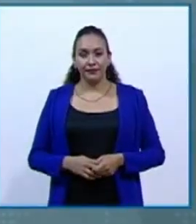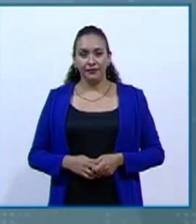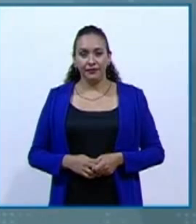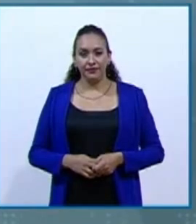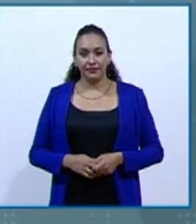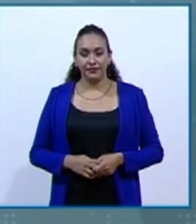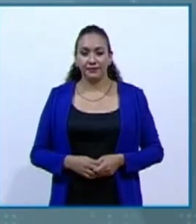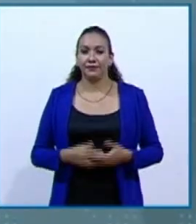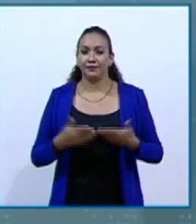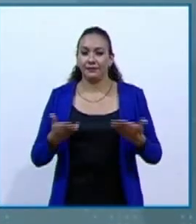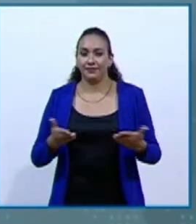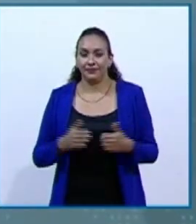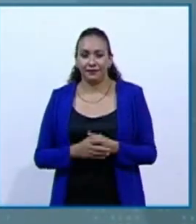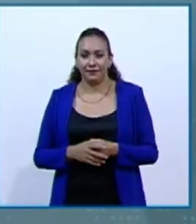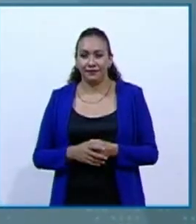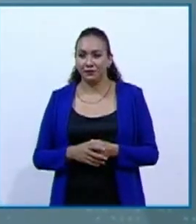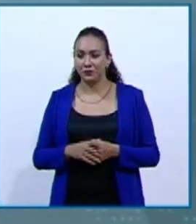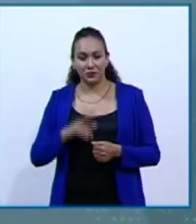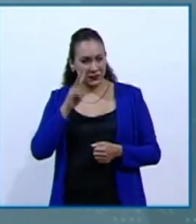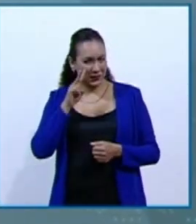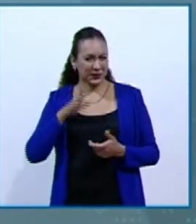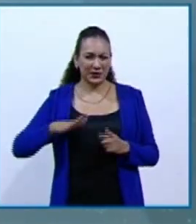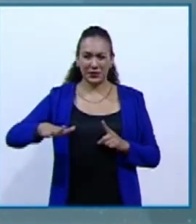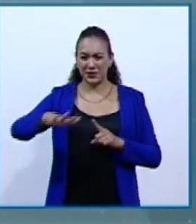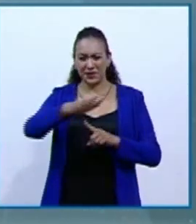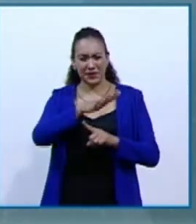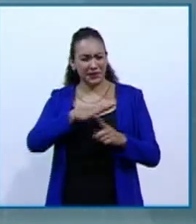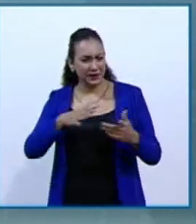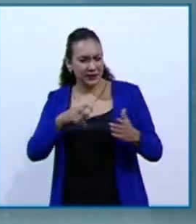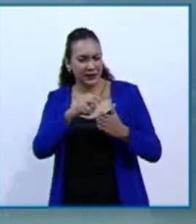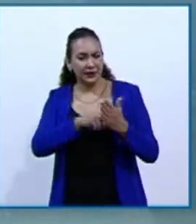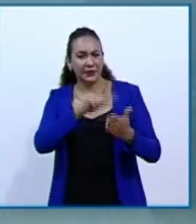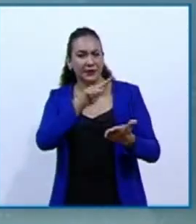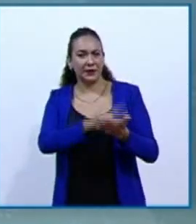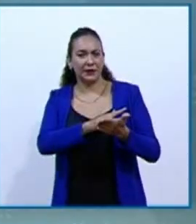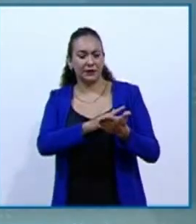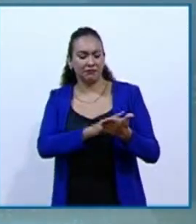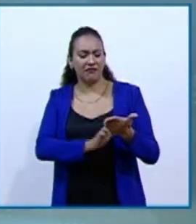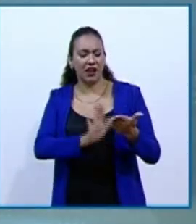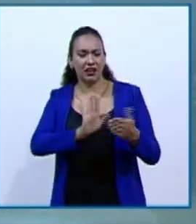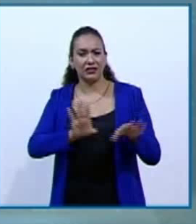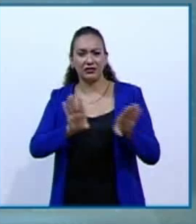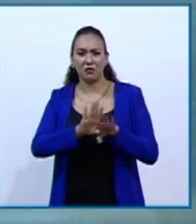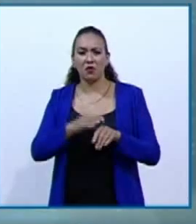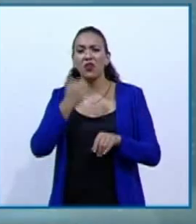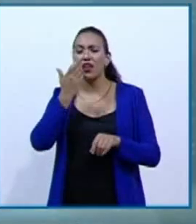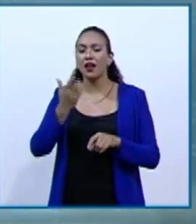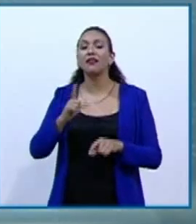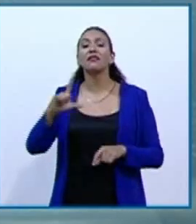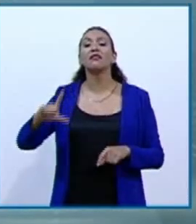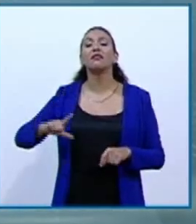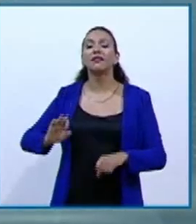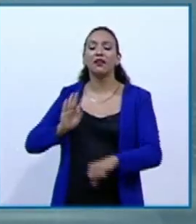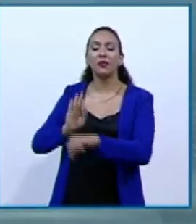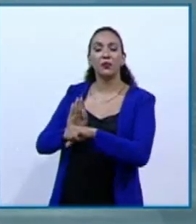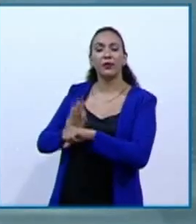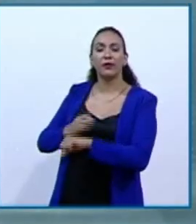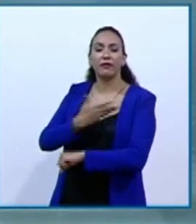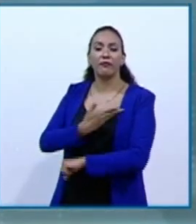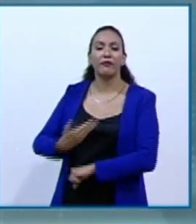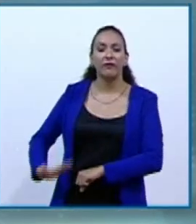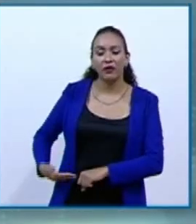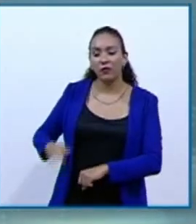Parece como un esfuerzo a proteger su partido